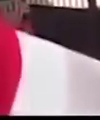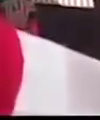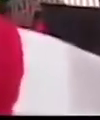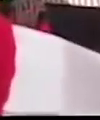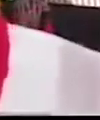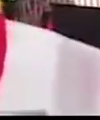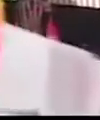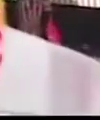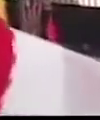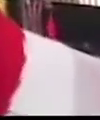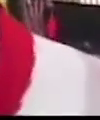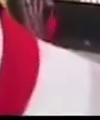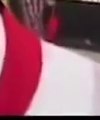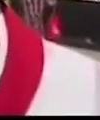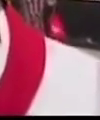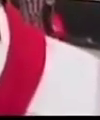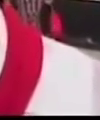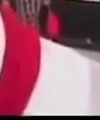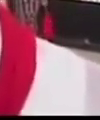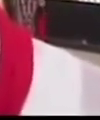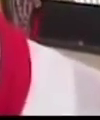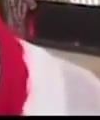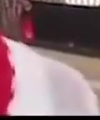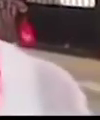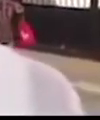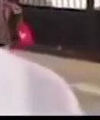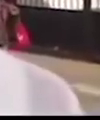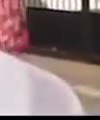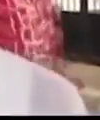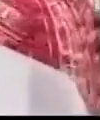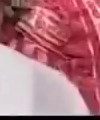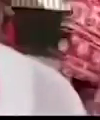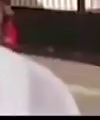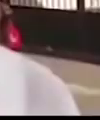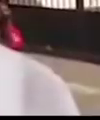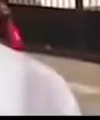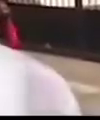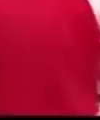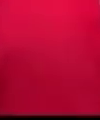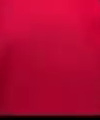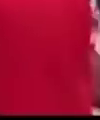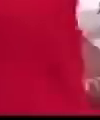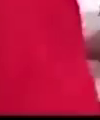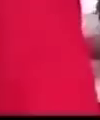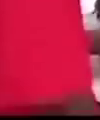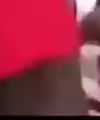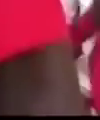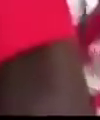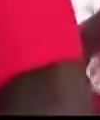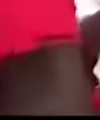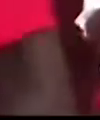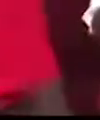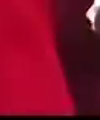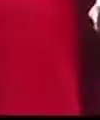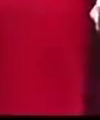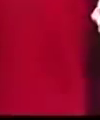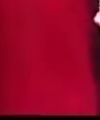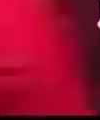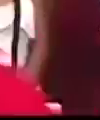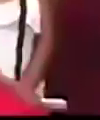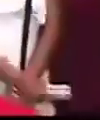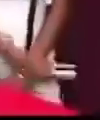El baile del tambor del Culepuya es quizás y seguramente el baile de tambor más